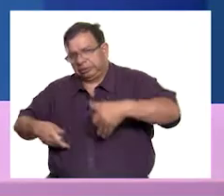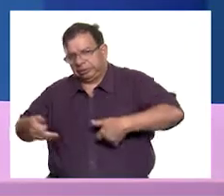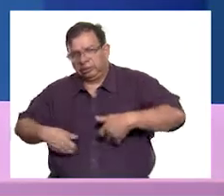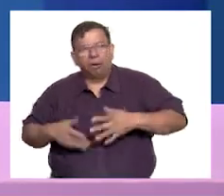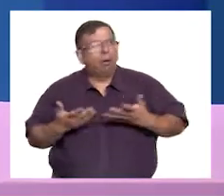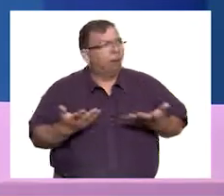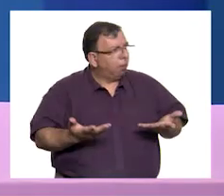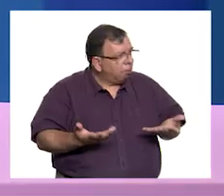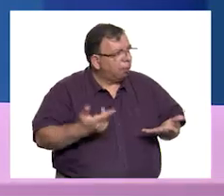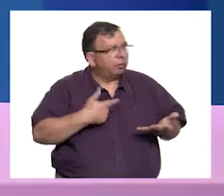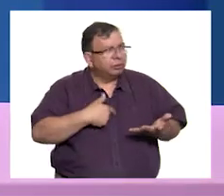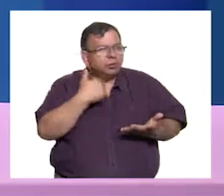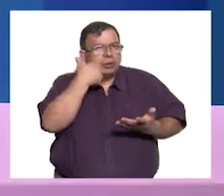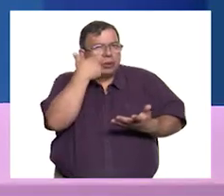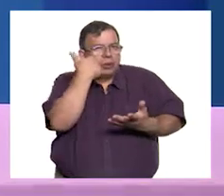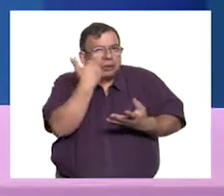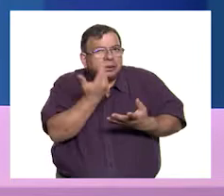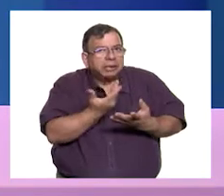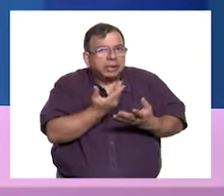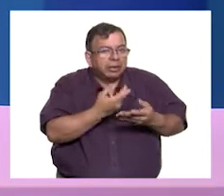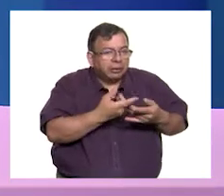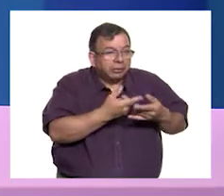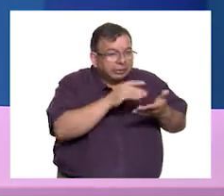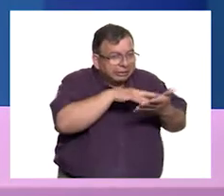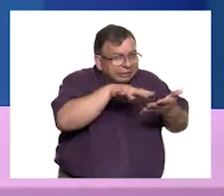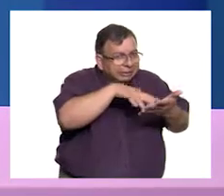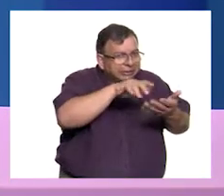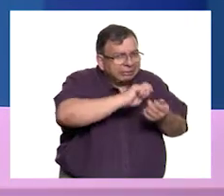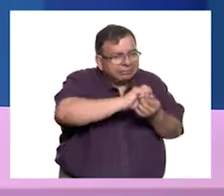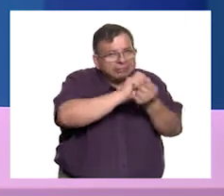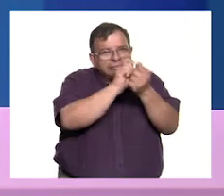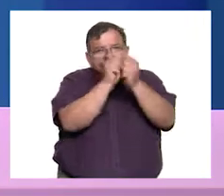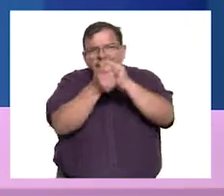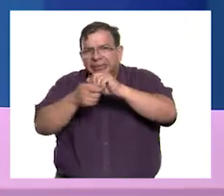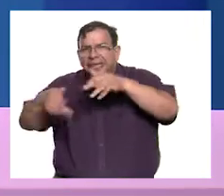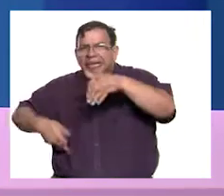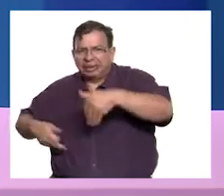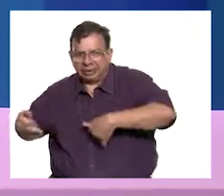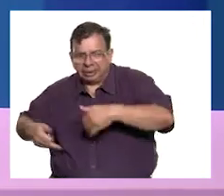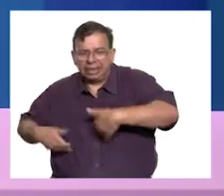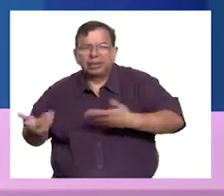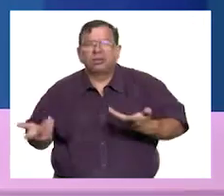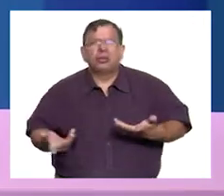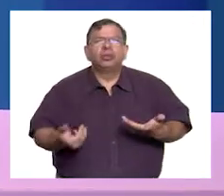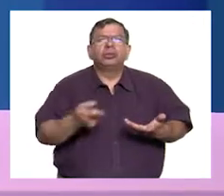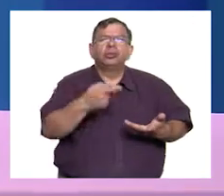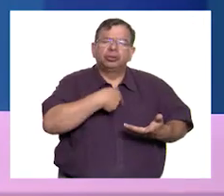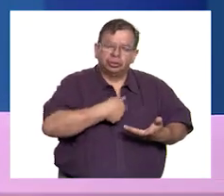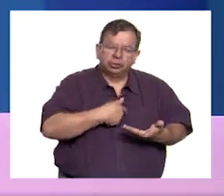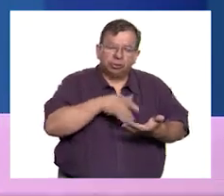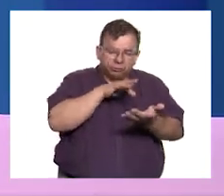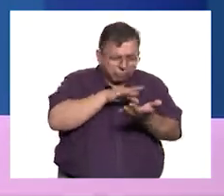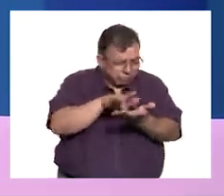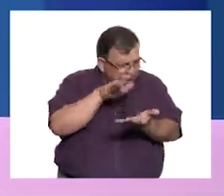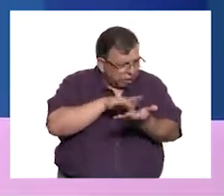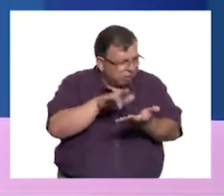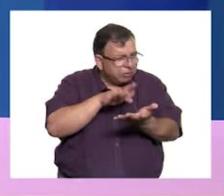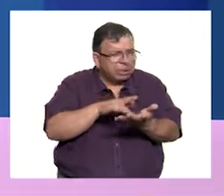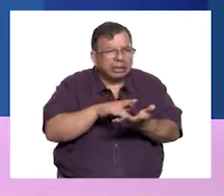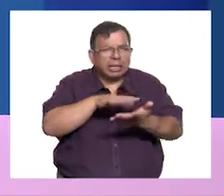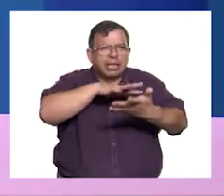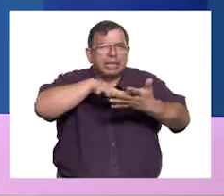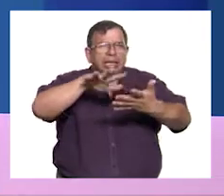ansioso de escribir mi adaptación de un texto narrativo. Disfruté muchísimo apoyar la lectura dramatizada